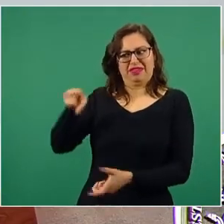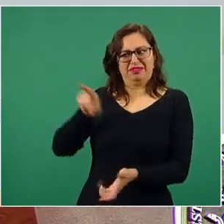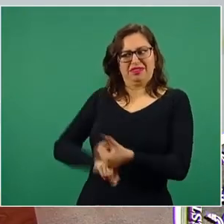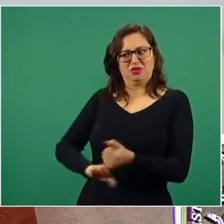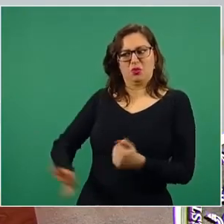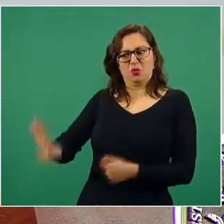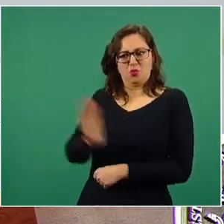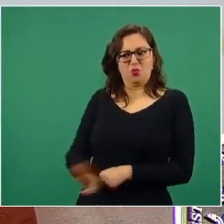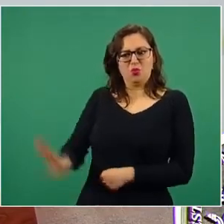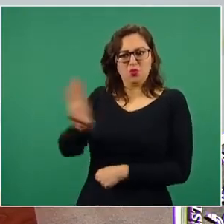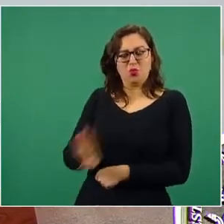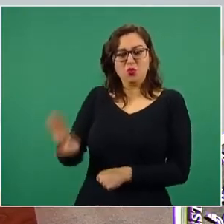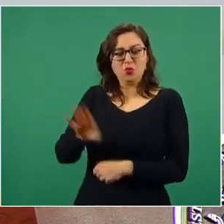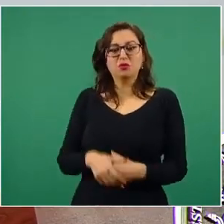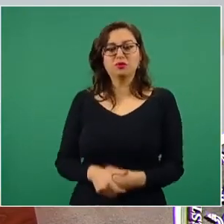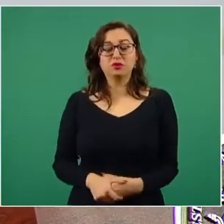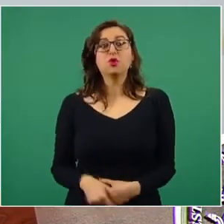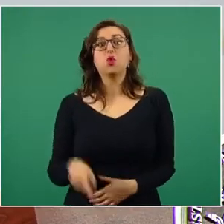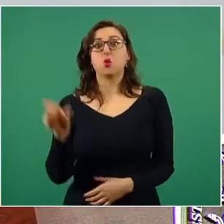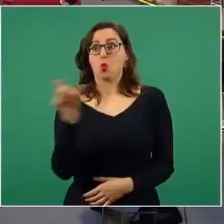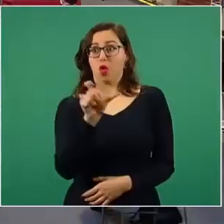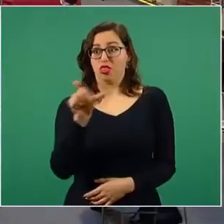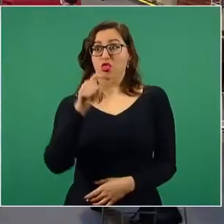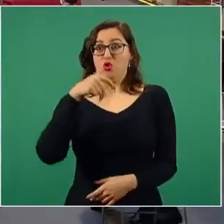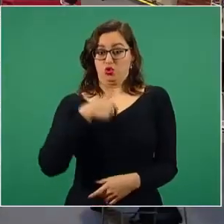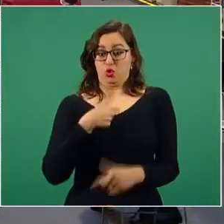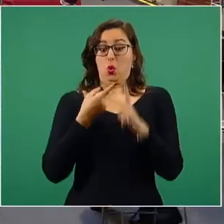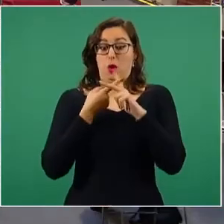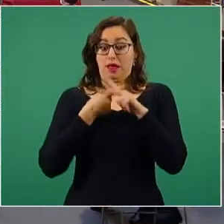eso cuando llegué, lo primero que hice fue